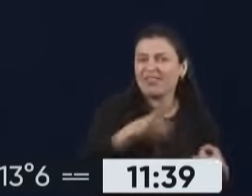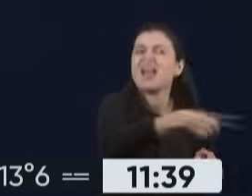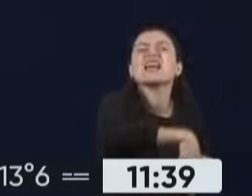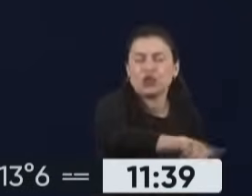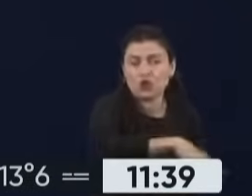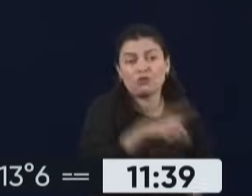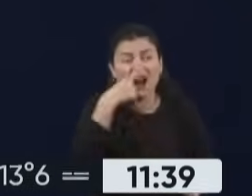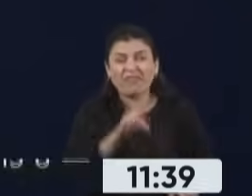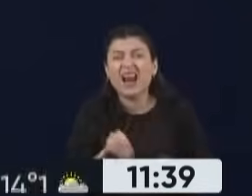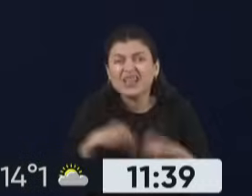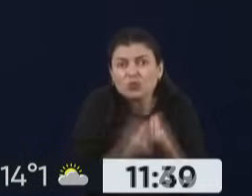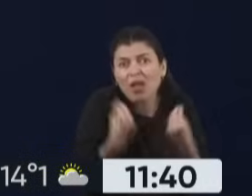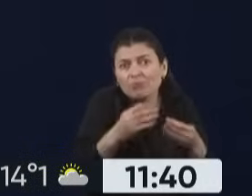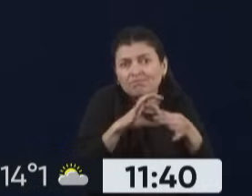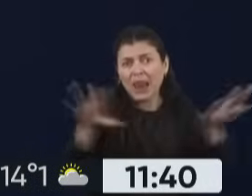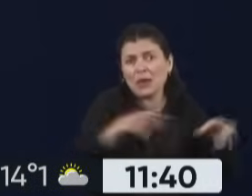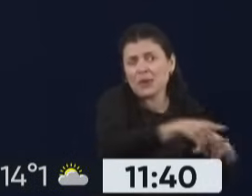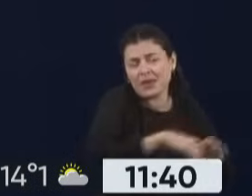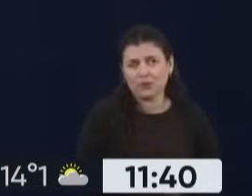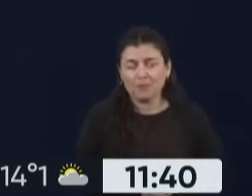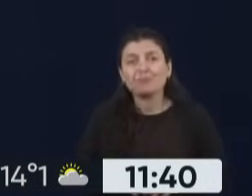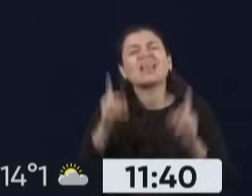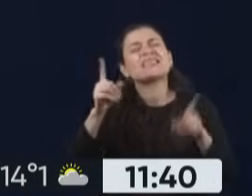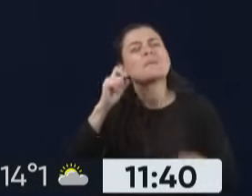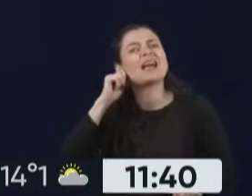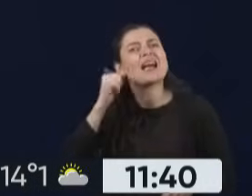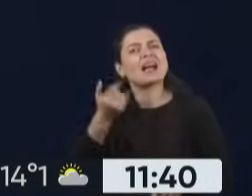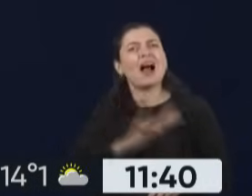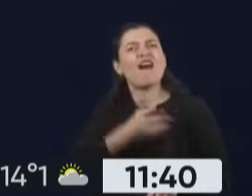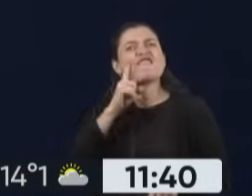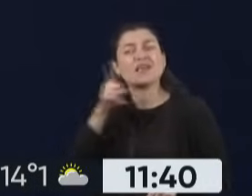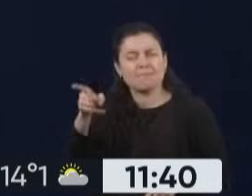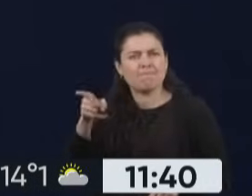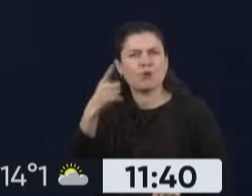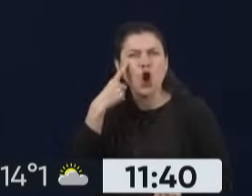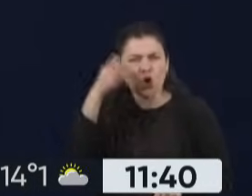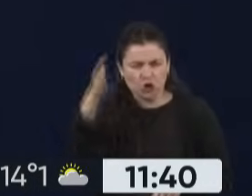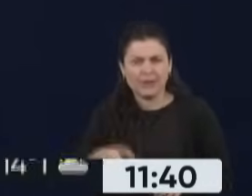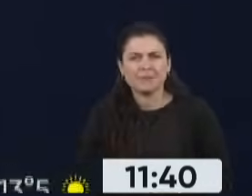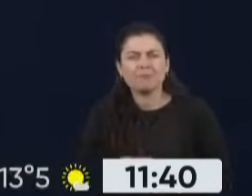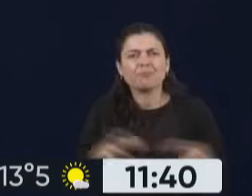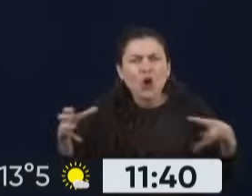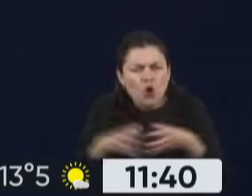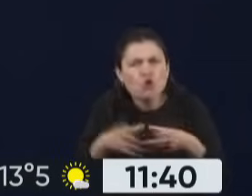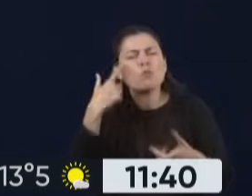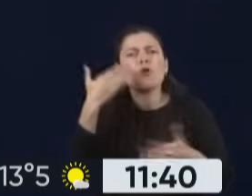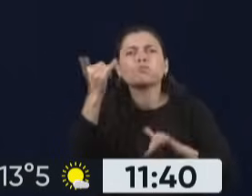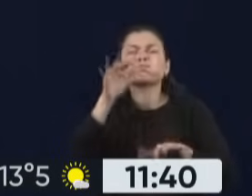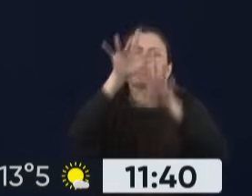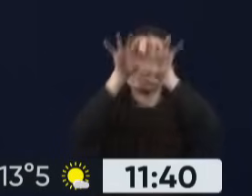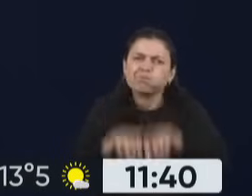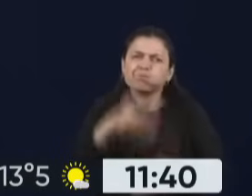Financiera Internacional, conocido por ustedes como GAFI, en el informe de evaluación realizado sobre las medidas